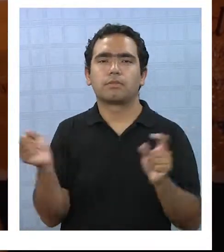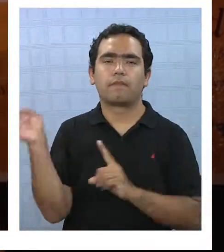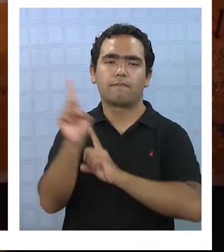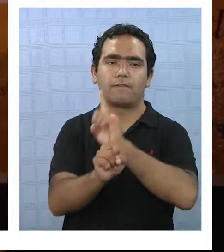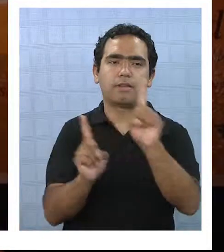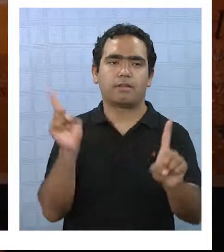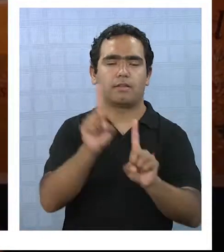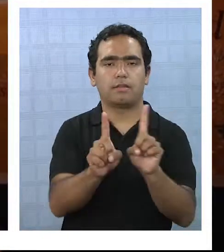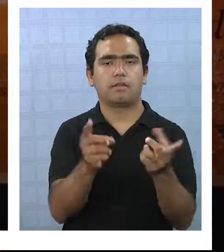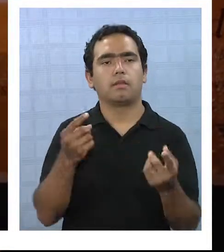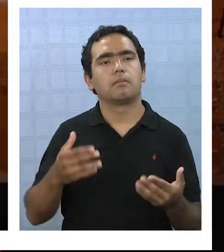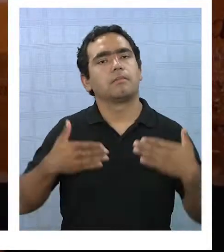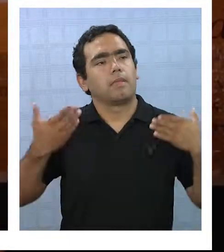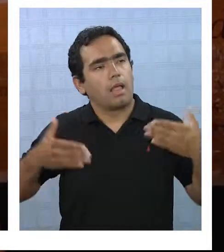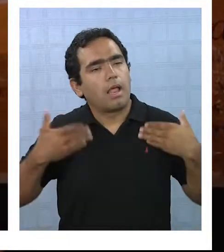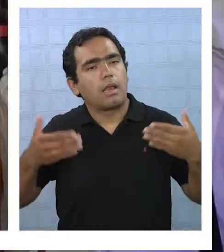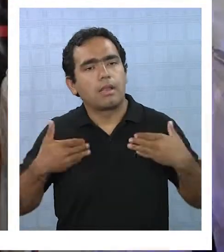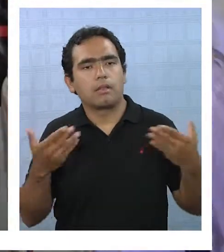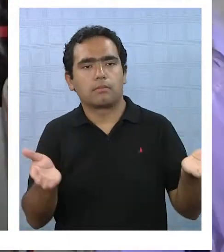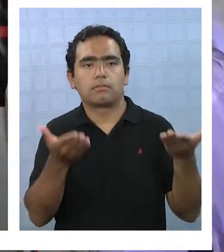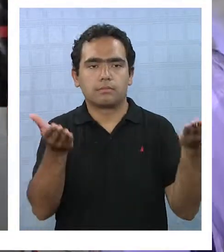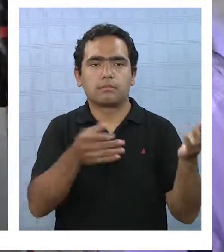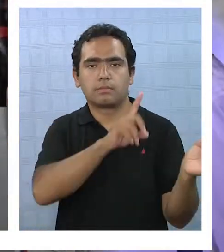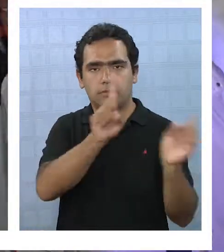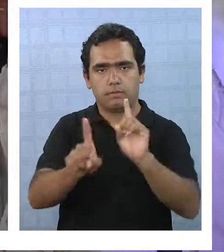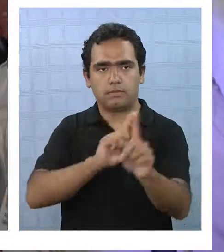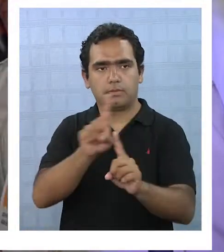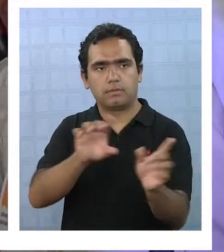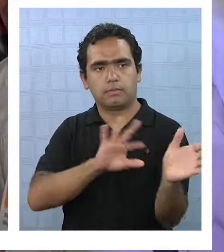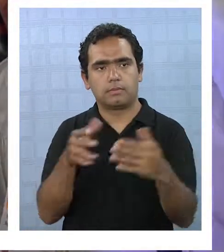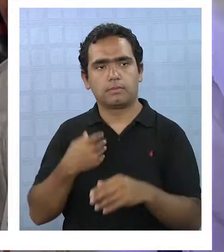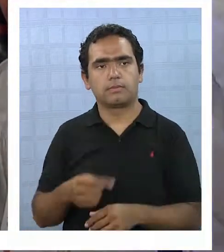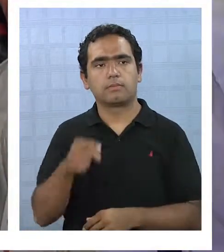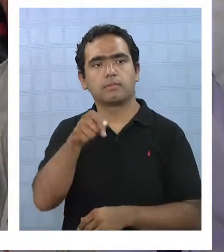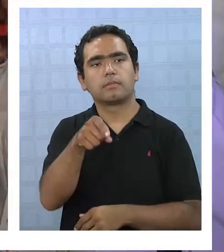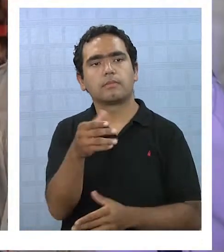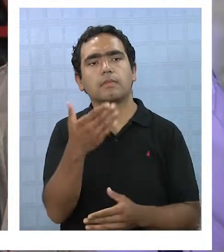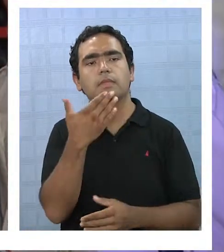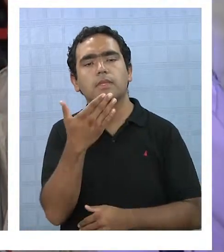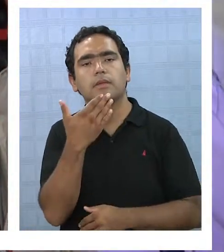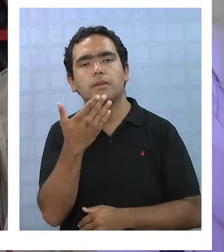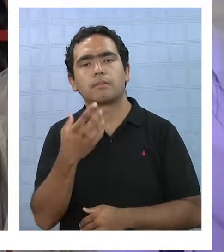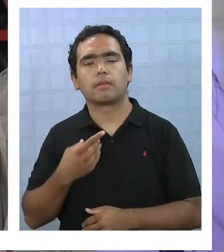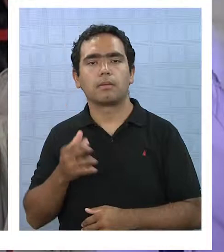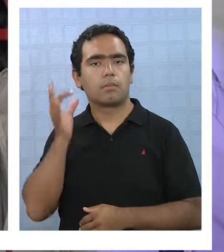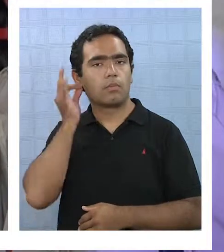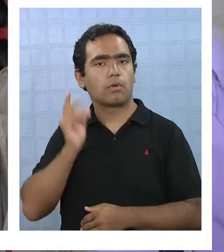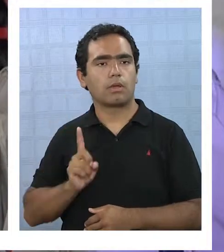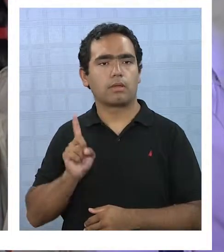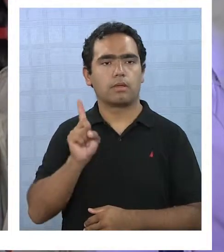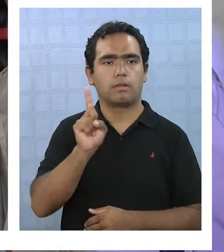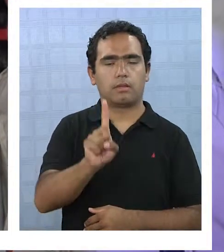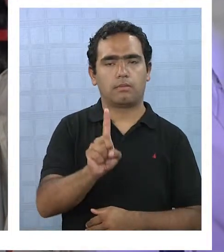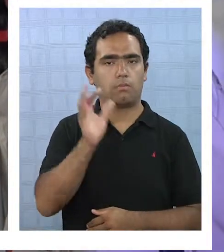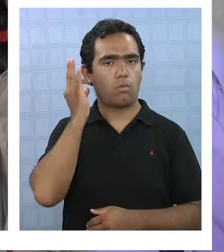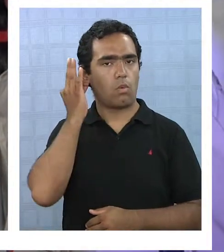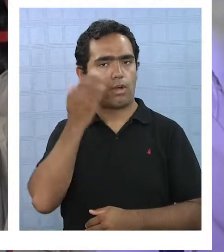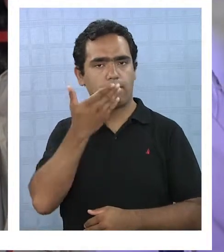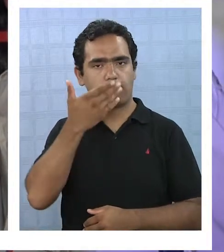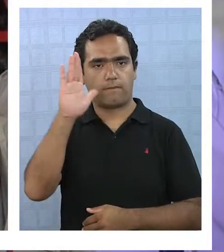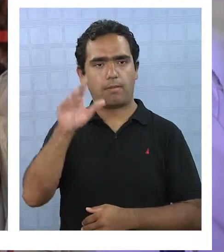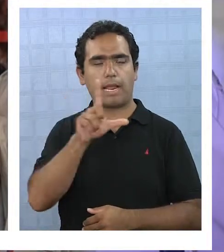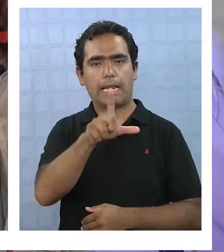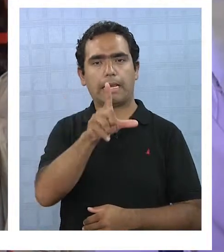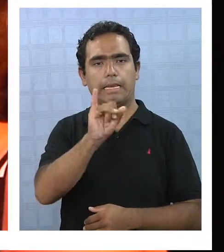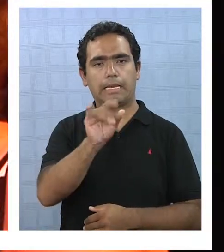ojalá que la gente se motive para poder venir más. El festival contó, además, con la presencia de la destacada actriz nacional